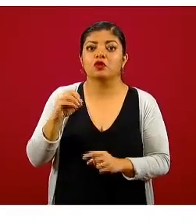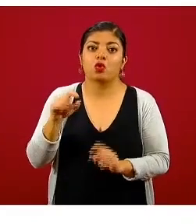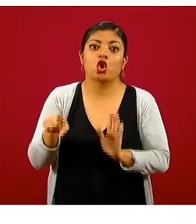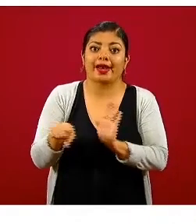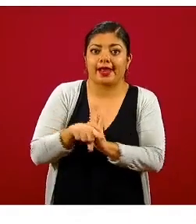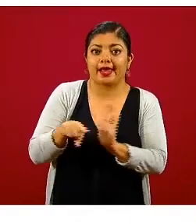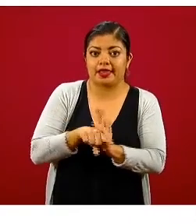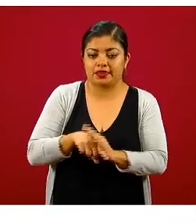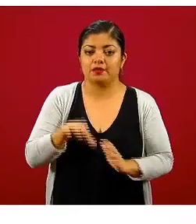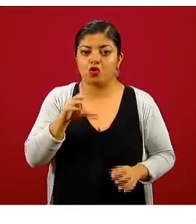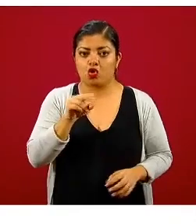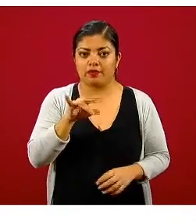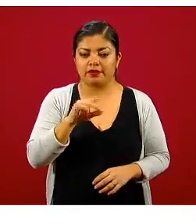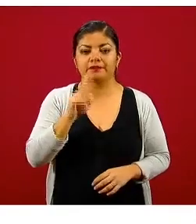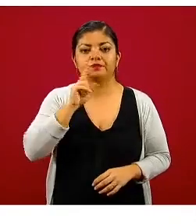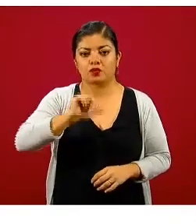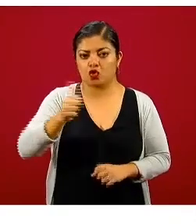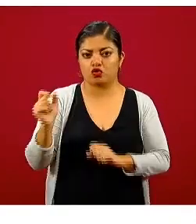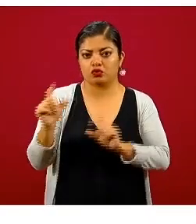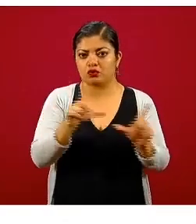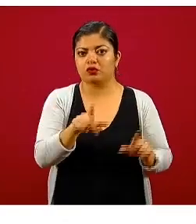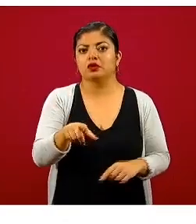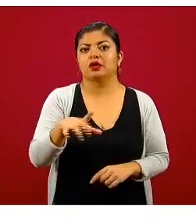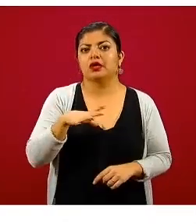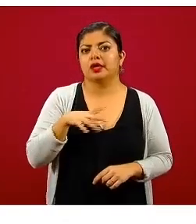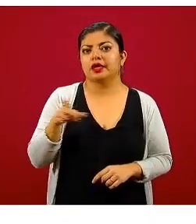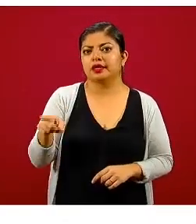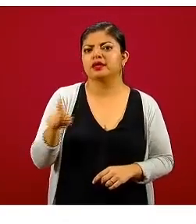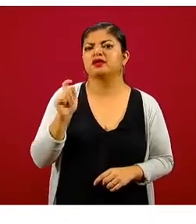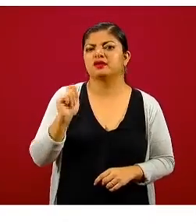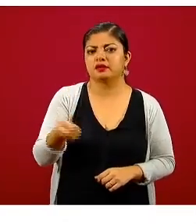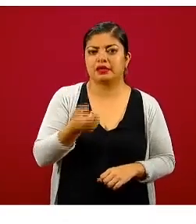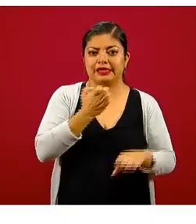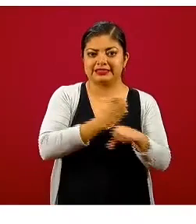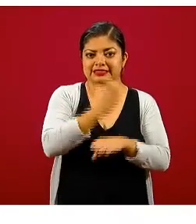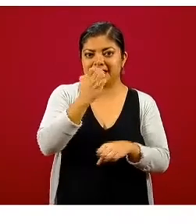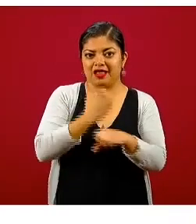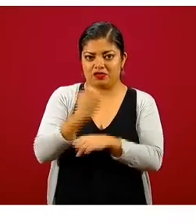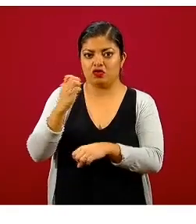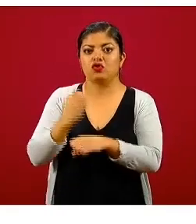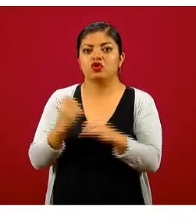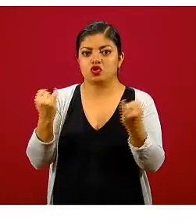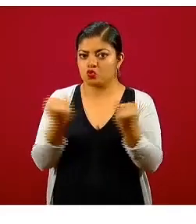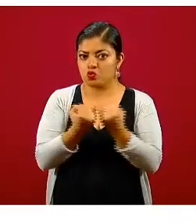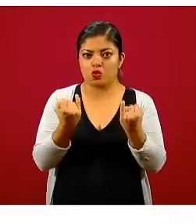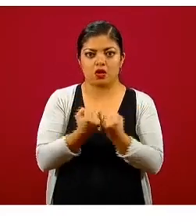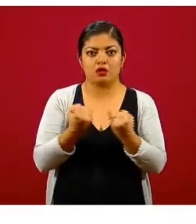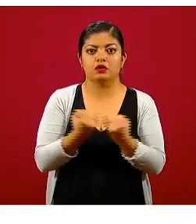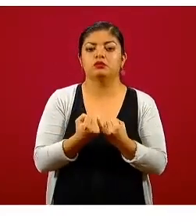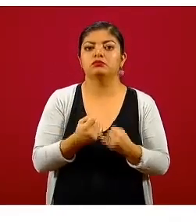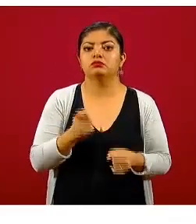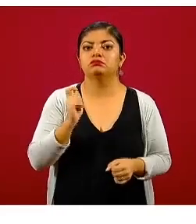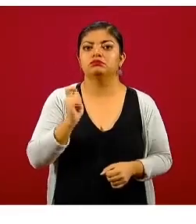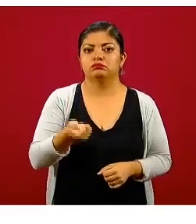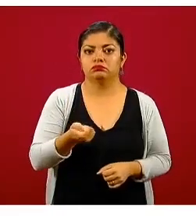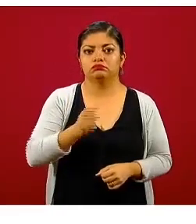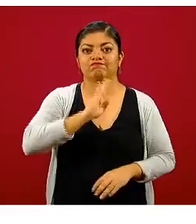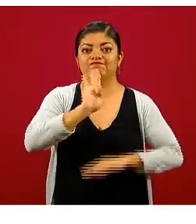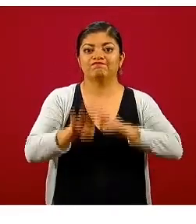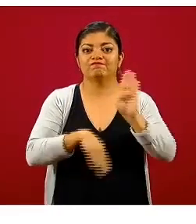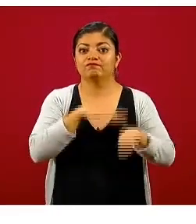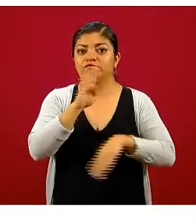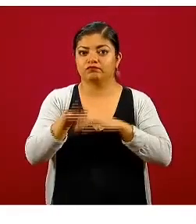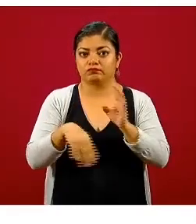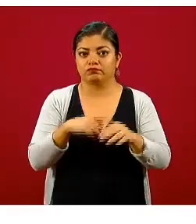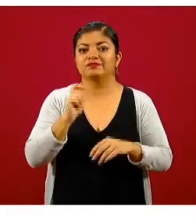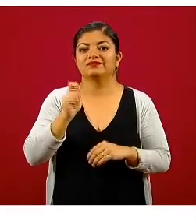diapositiva, vemos la distribución ahora por entidad federativa. Esto igualmente es la carga de defunciones